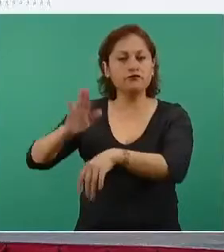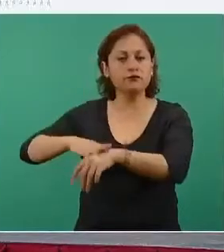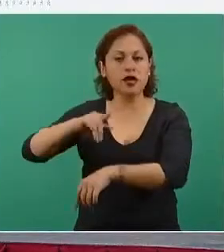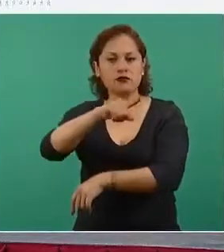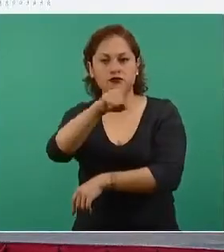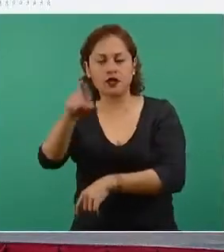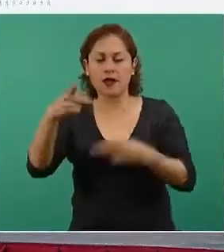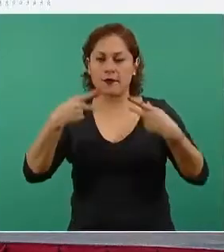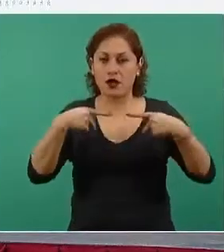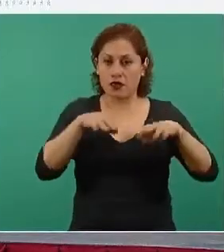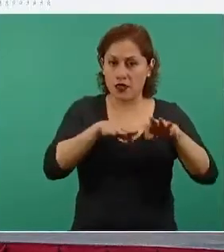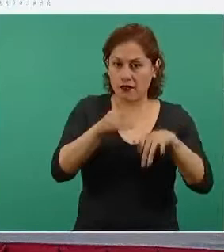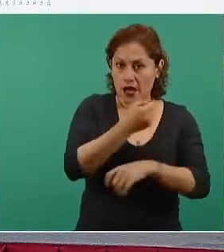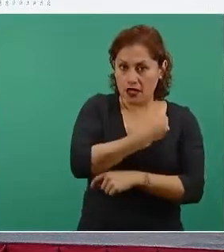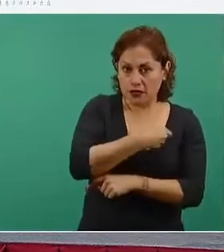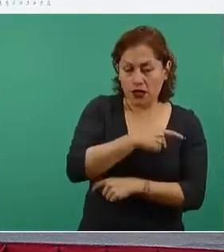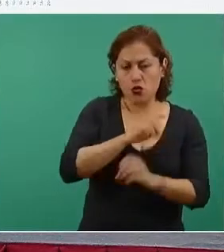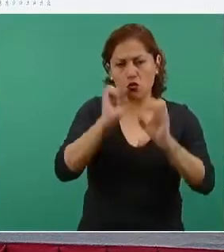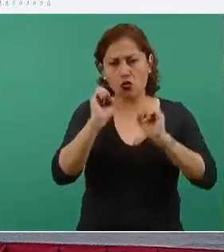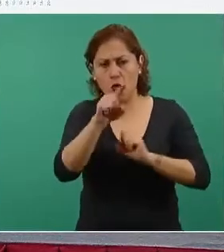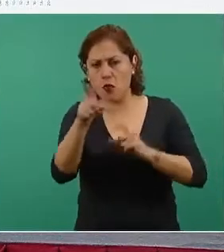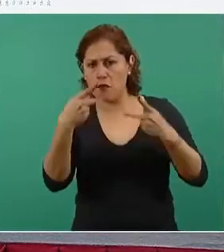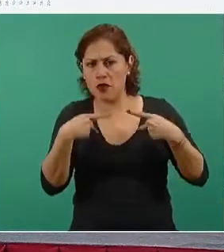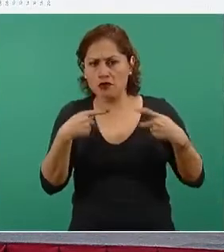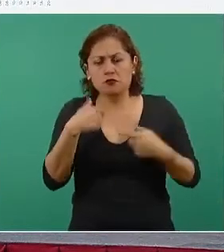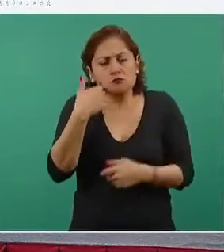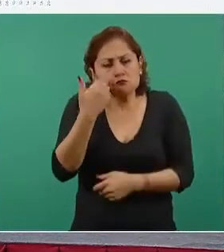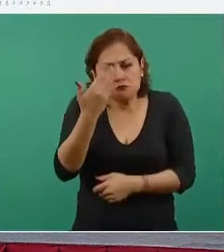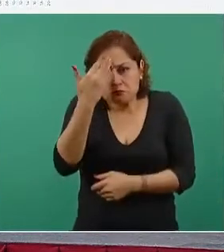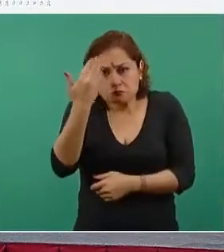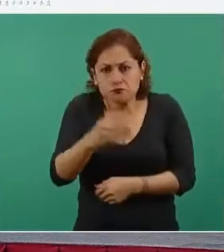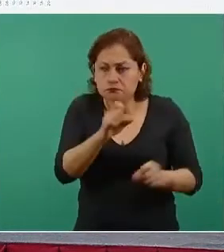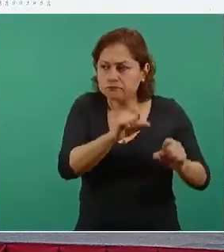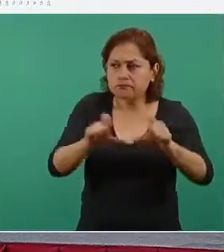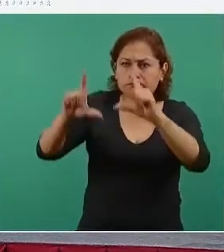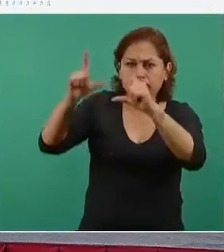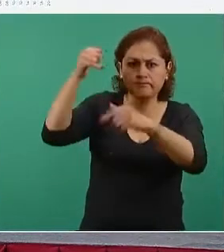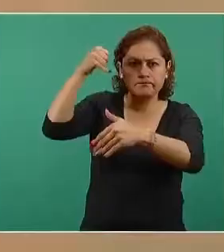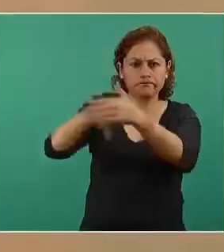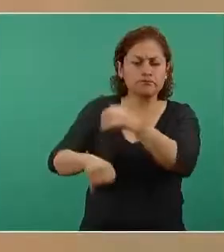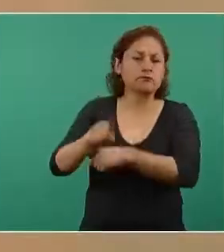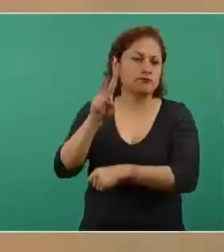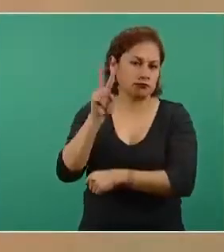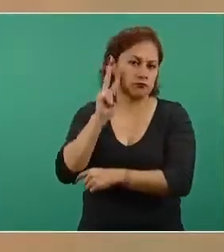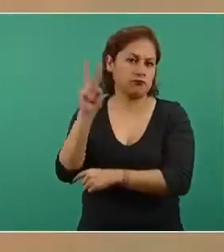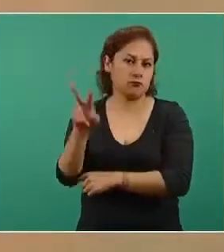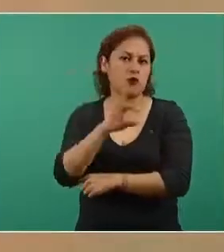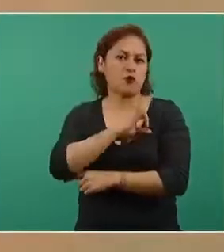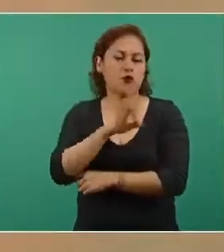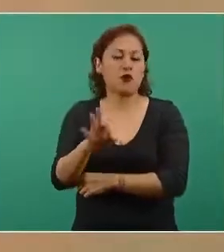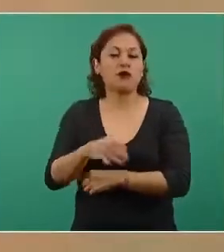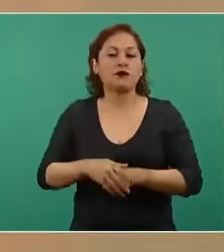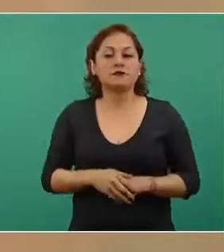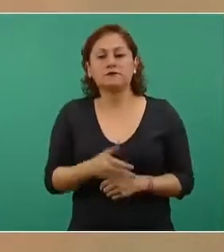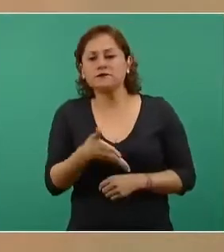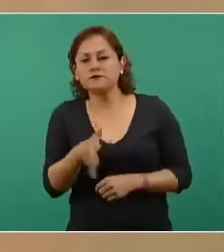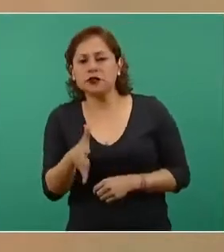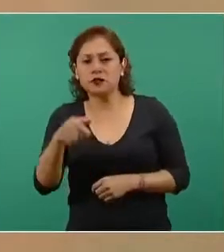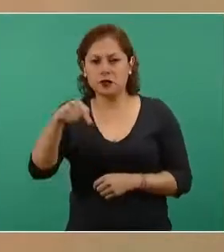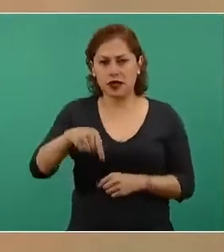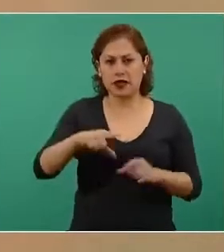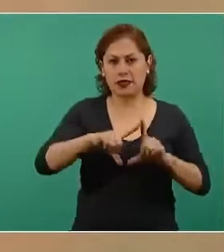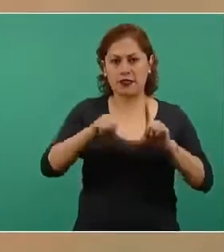de la salud, pueden identificar claramente el reporte de casos que tenemos actualmente. Aproximadamente entre el 50%,